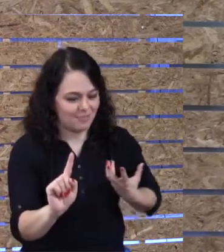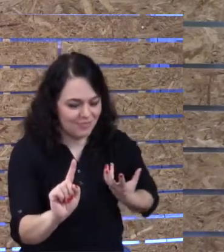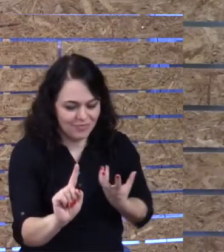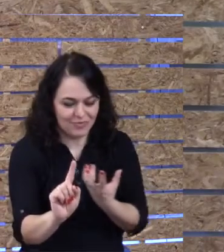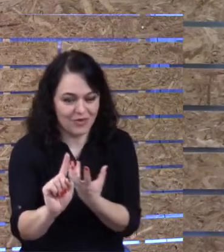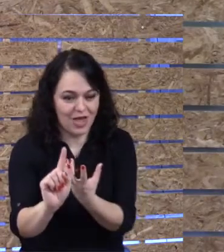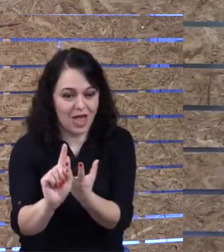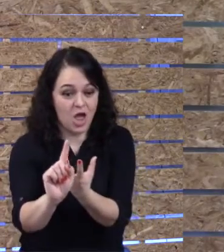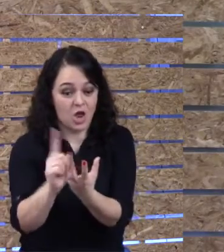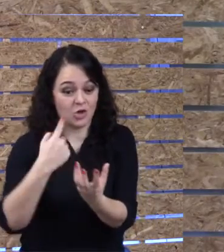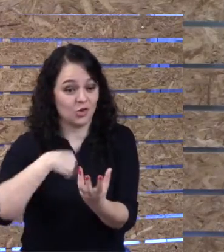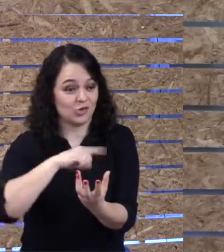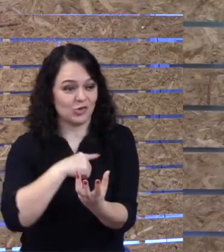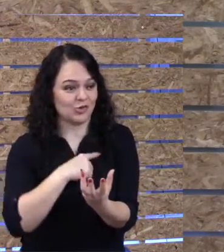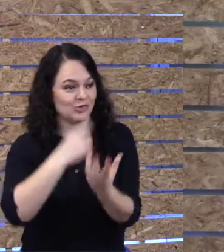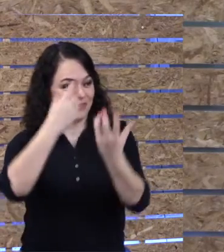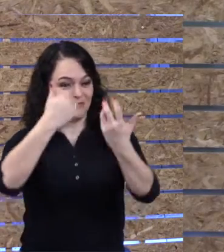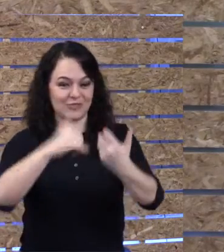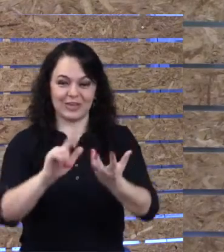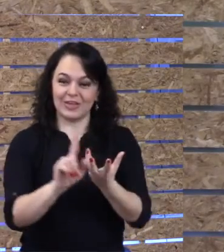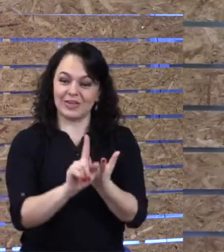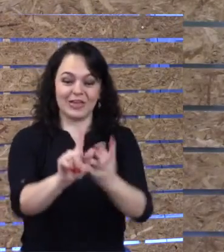nos vamos a graduar.